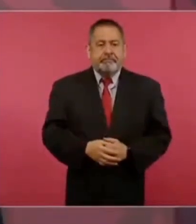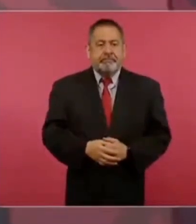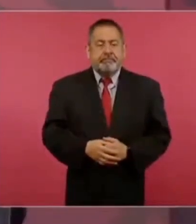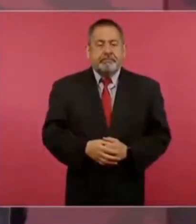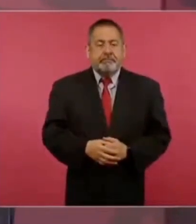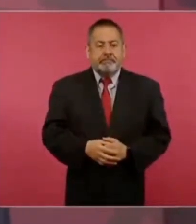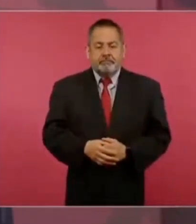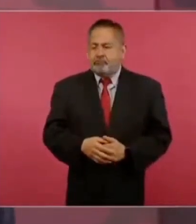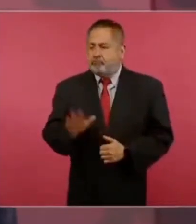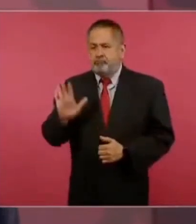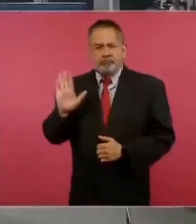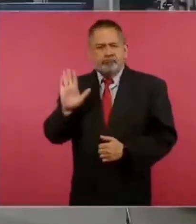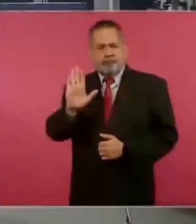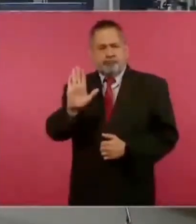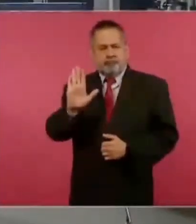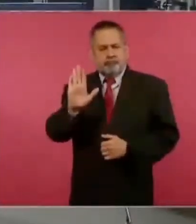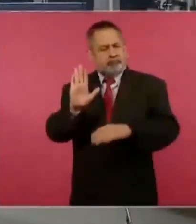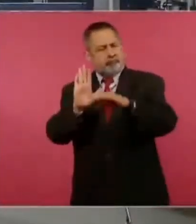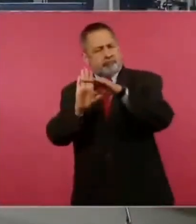Hay datos